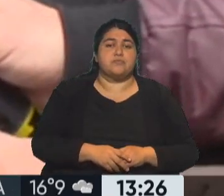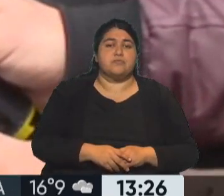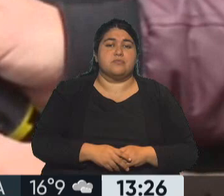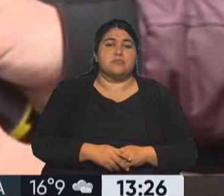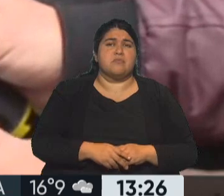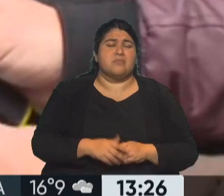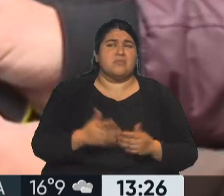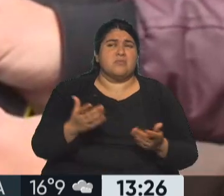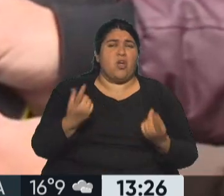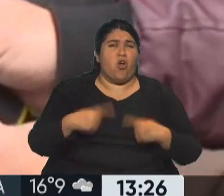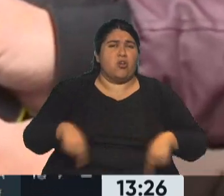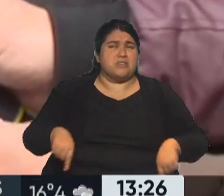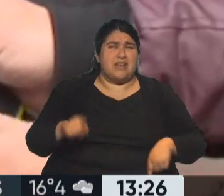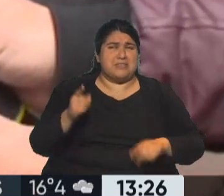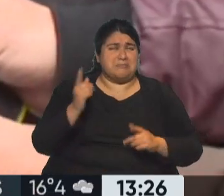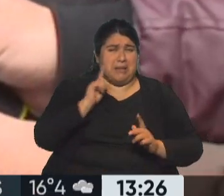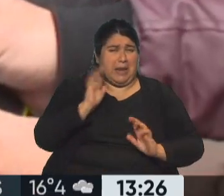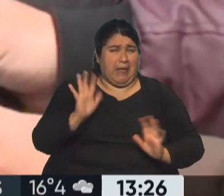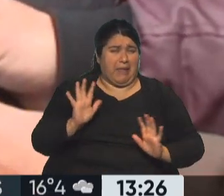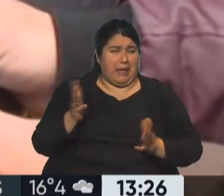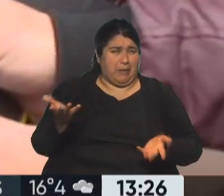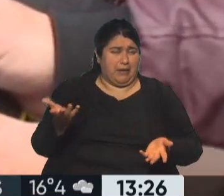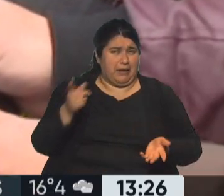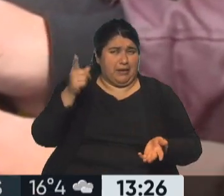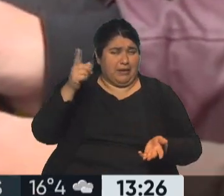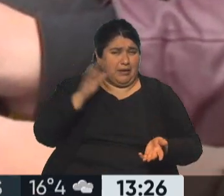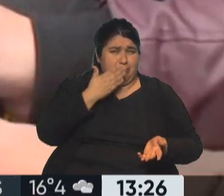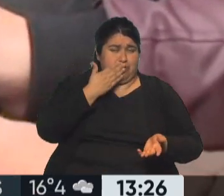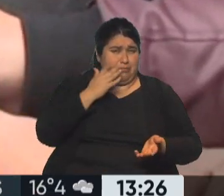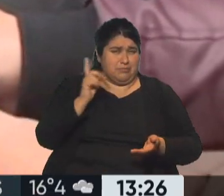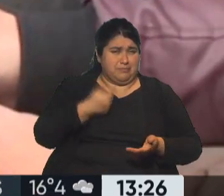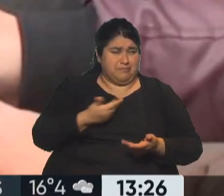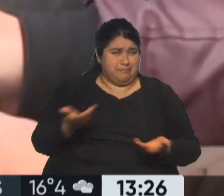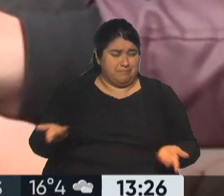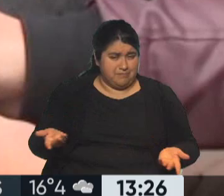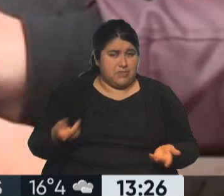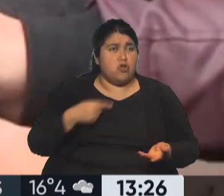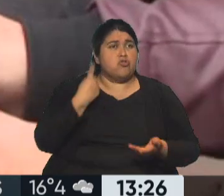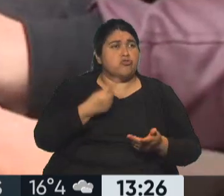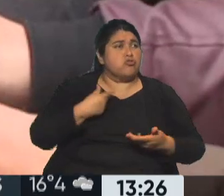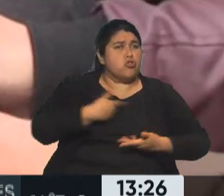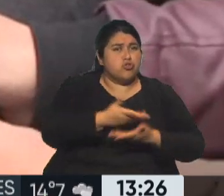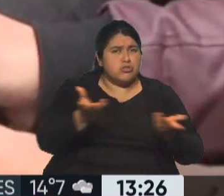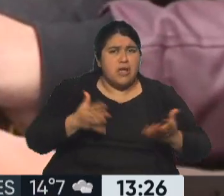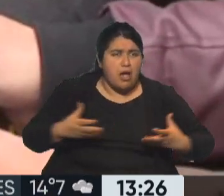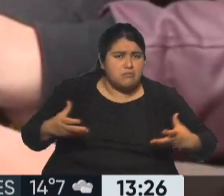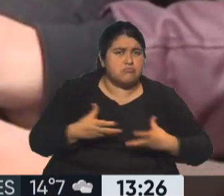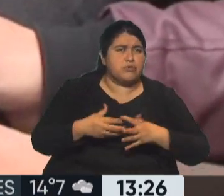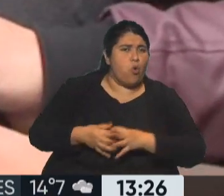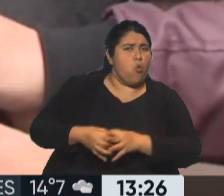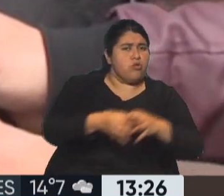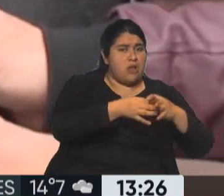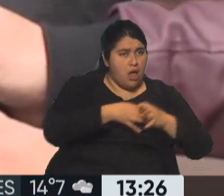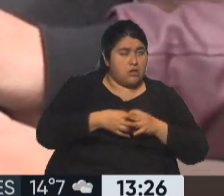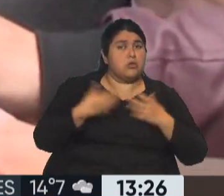de cosas que no tienen nada que ver, es un disparate. Nosotros hablamos de la doctrina social de la Iglesia, que parte después como efecto de la